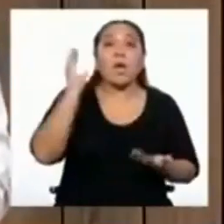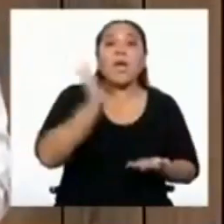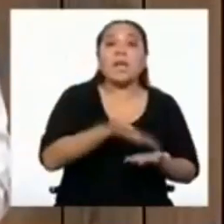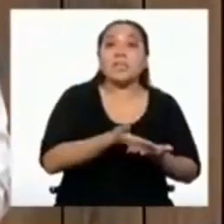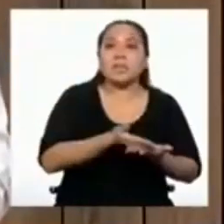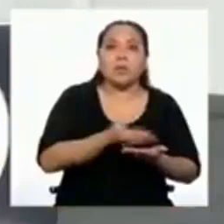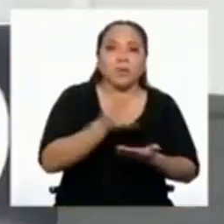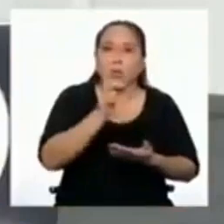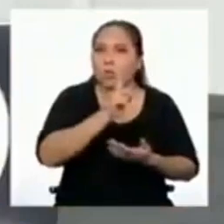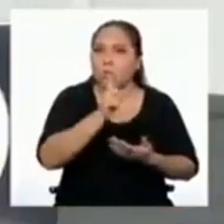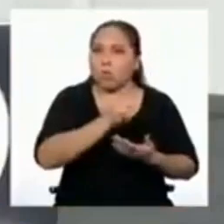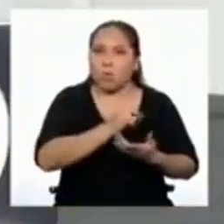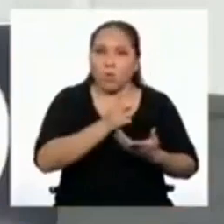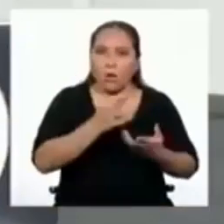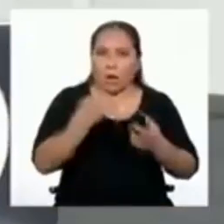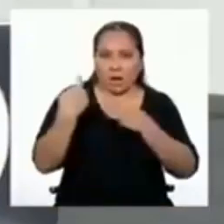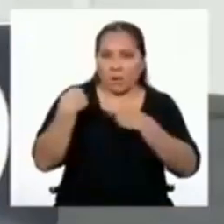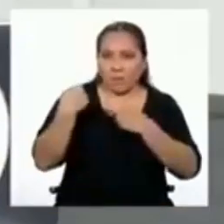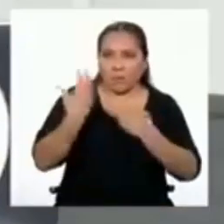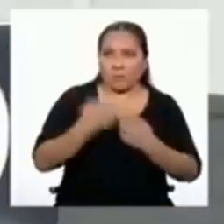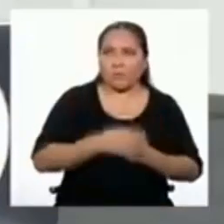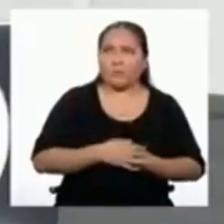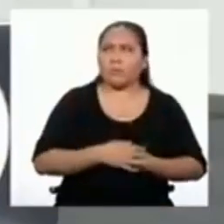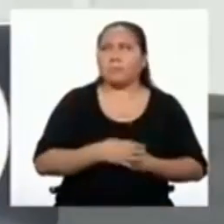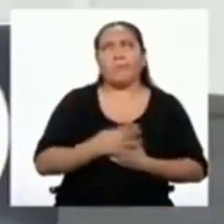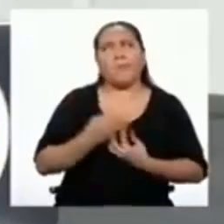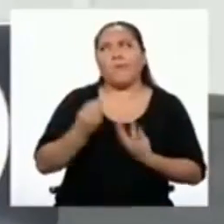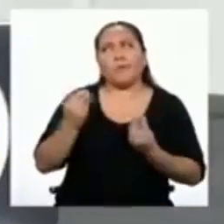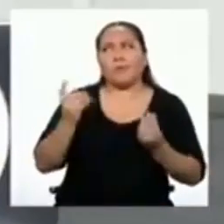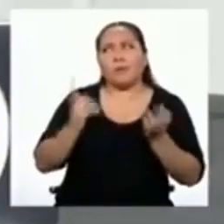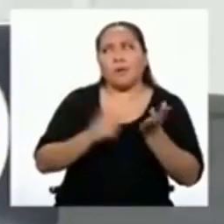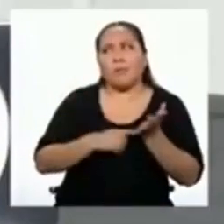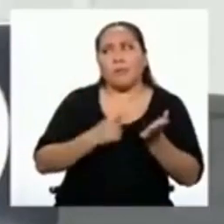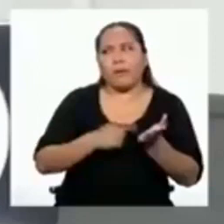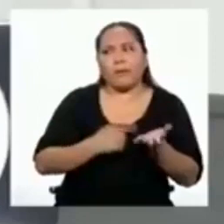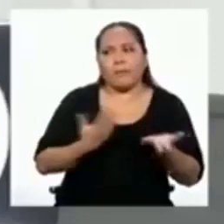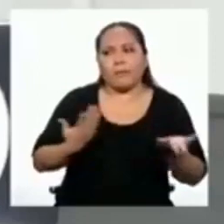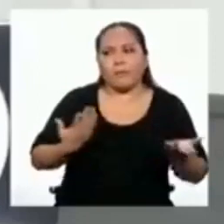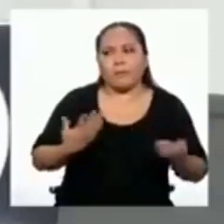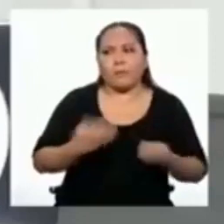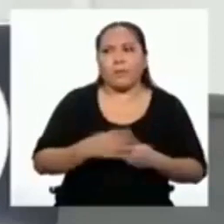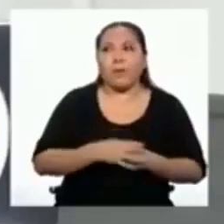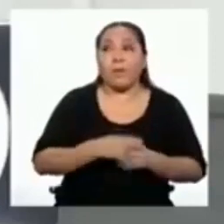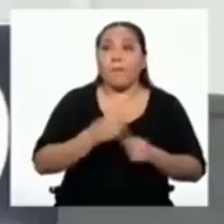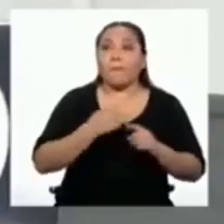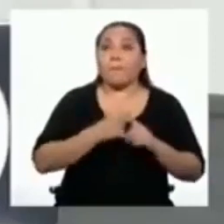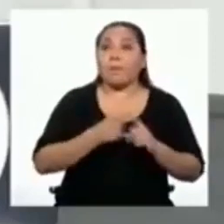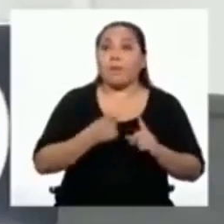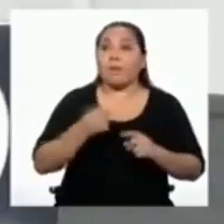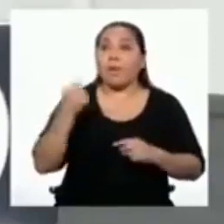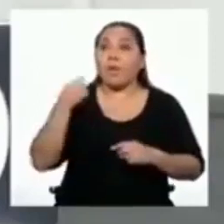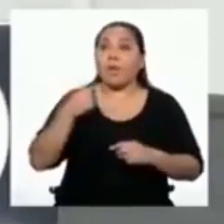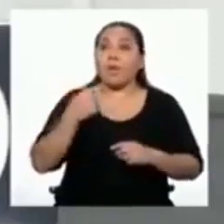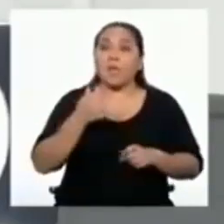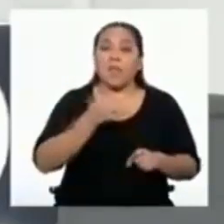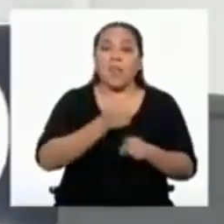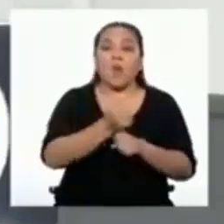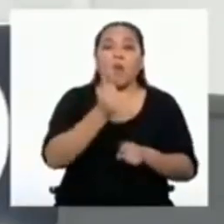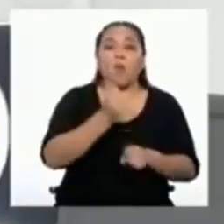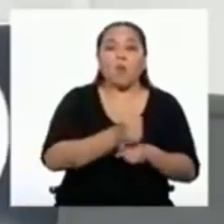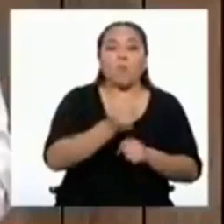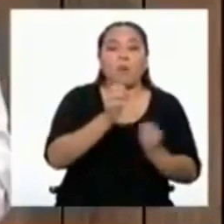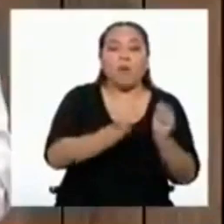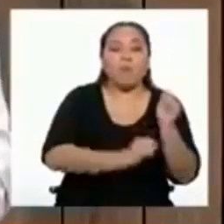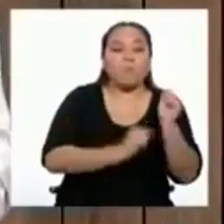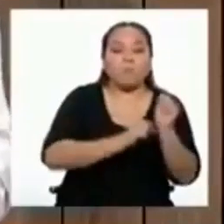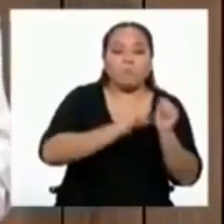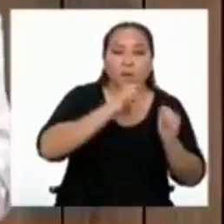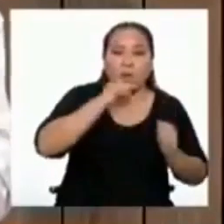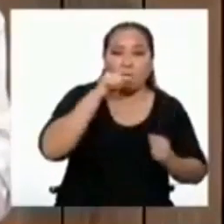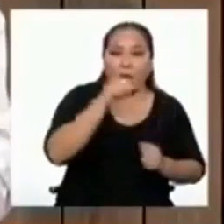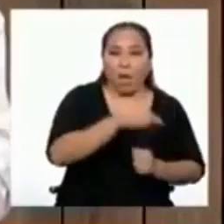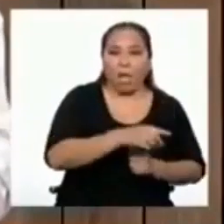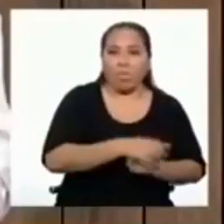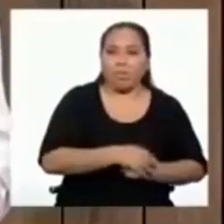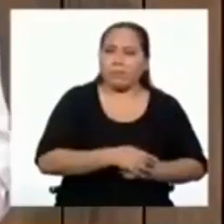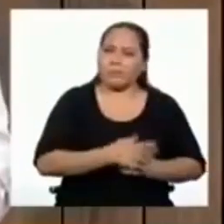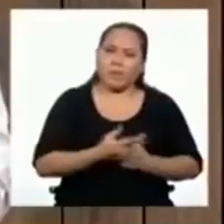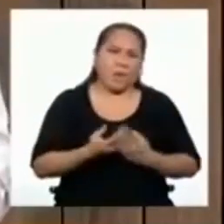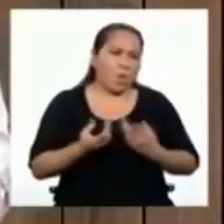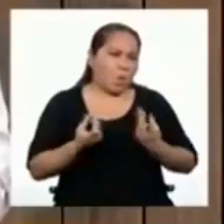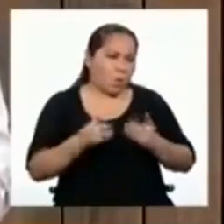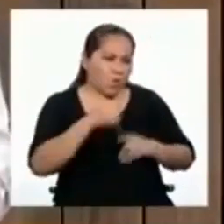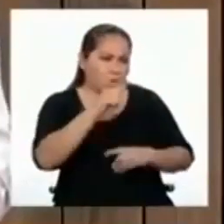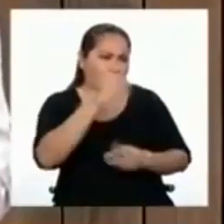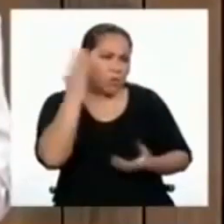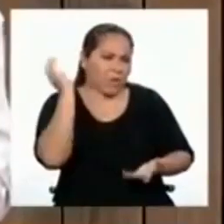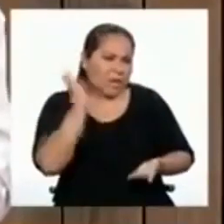no te merecías. Uf, miles de veces también. Pero ahí la culpa casi siempre era de mi hermanita. Y cuando